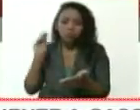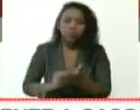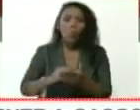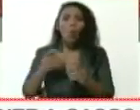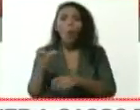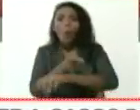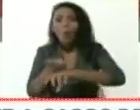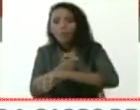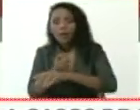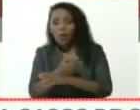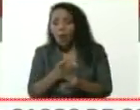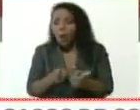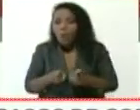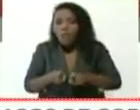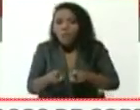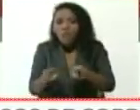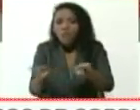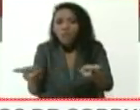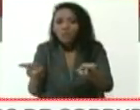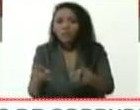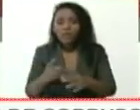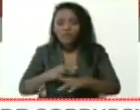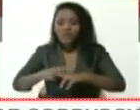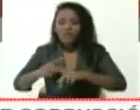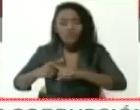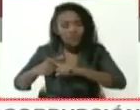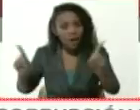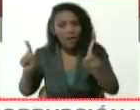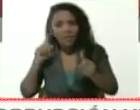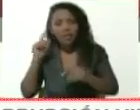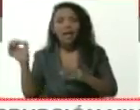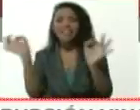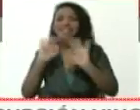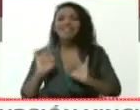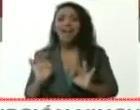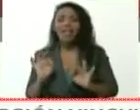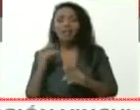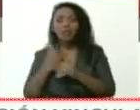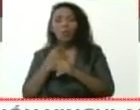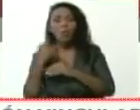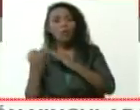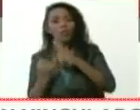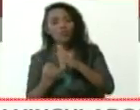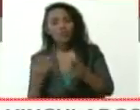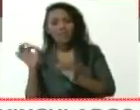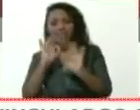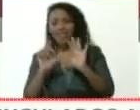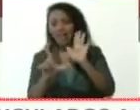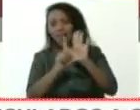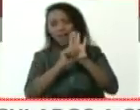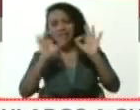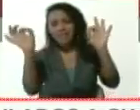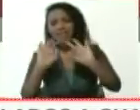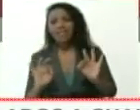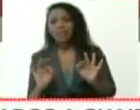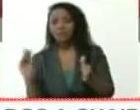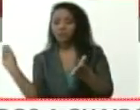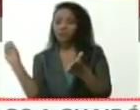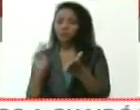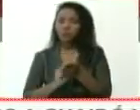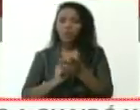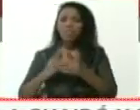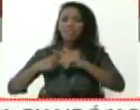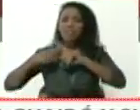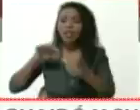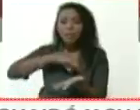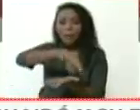paralelo sin ningún fundamento constitucional ni legal, y aplicar simplemente distintas